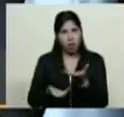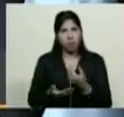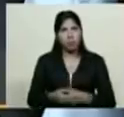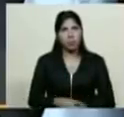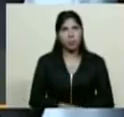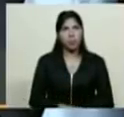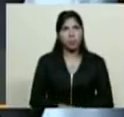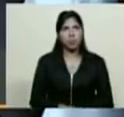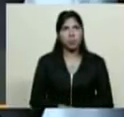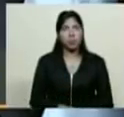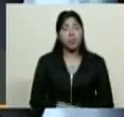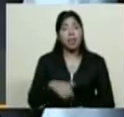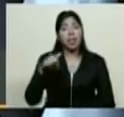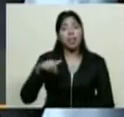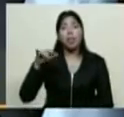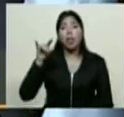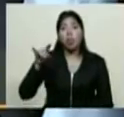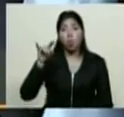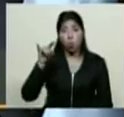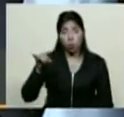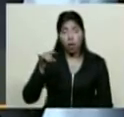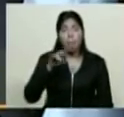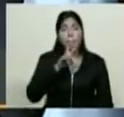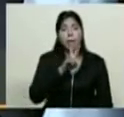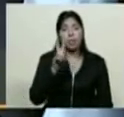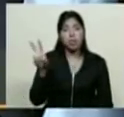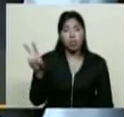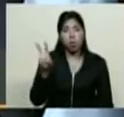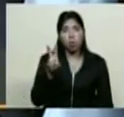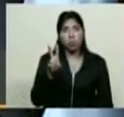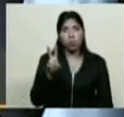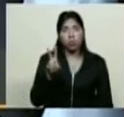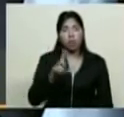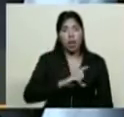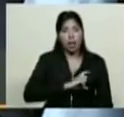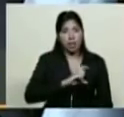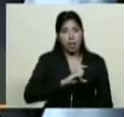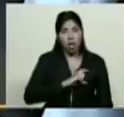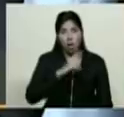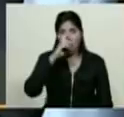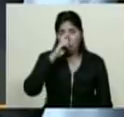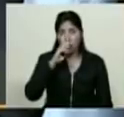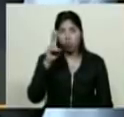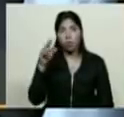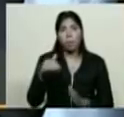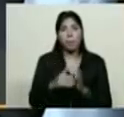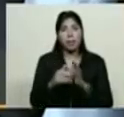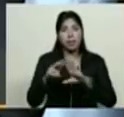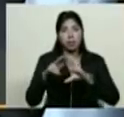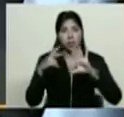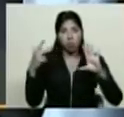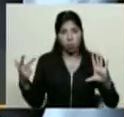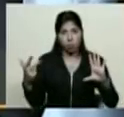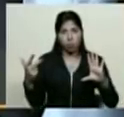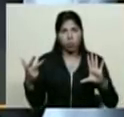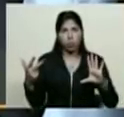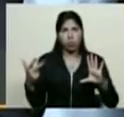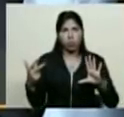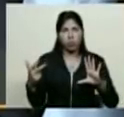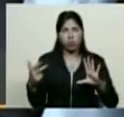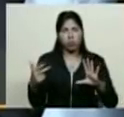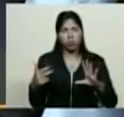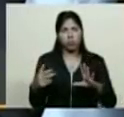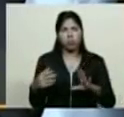Considerando que este lunes 22 de enero del año 2018 se ha informado